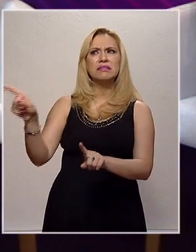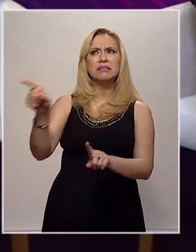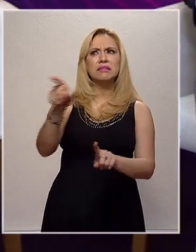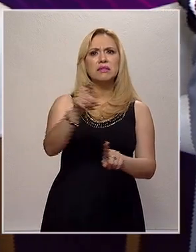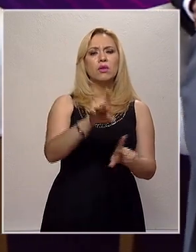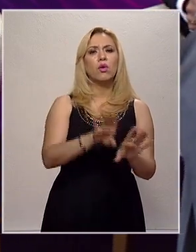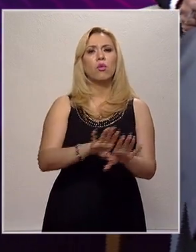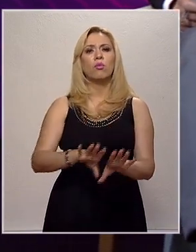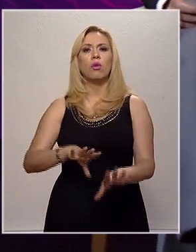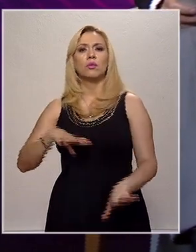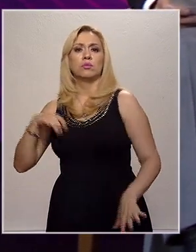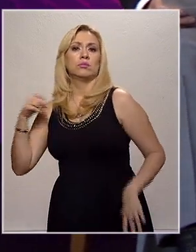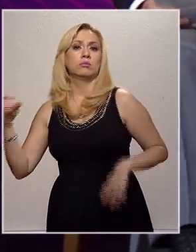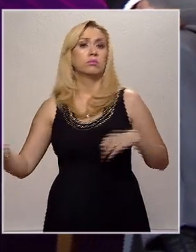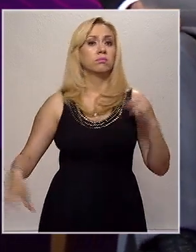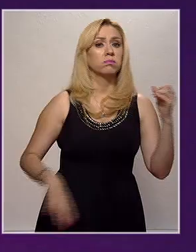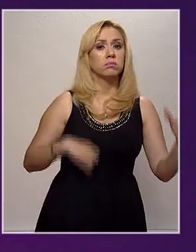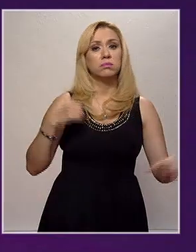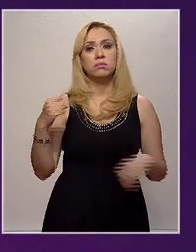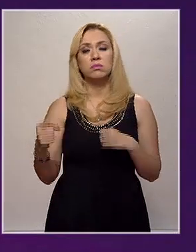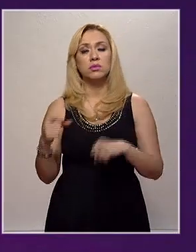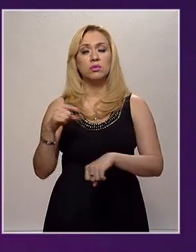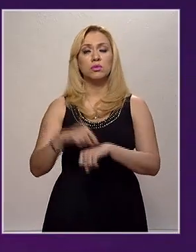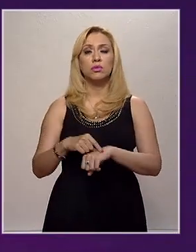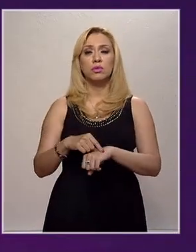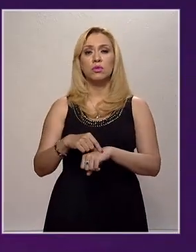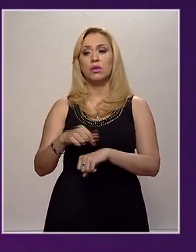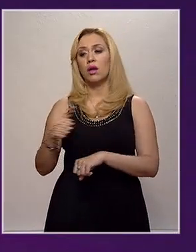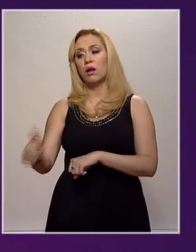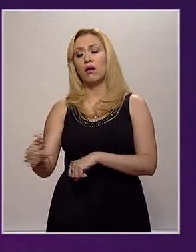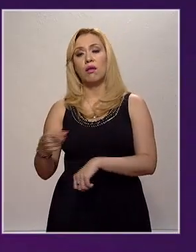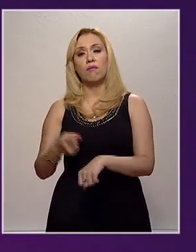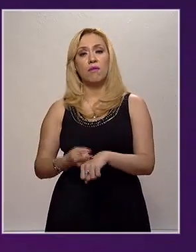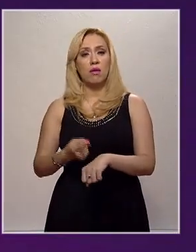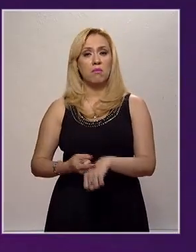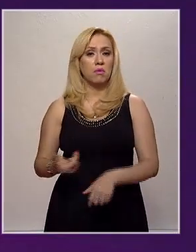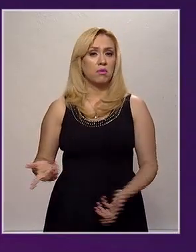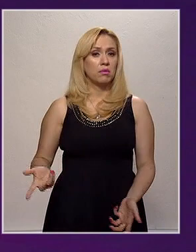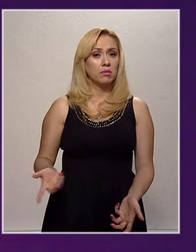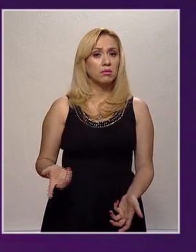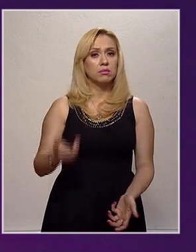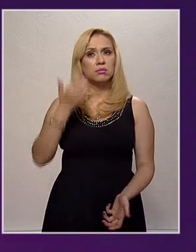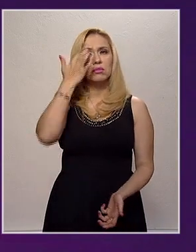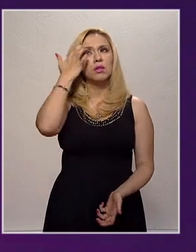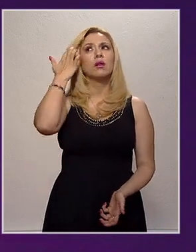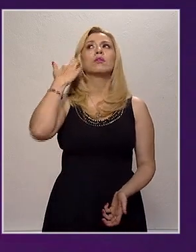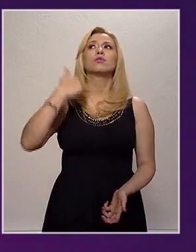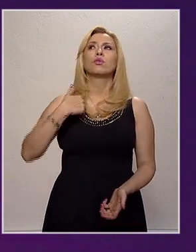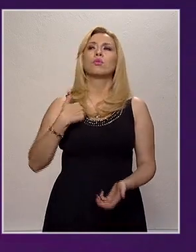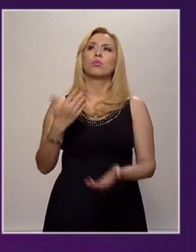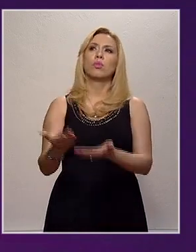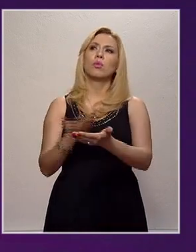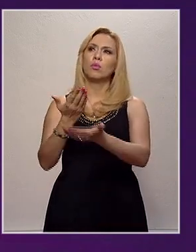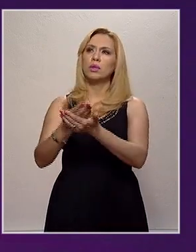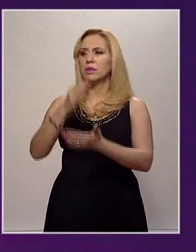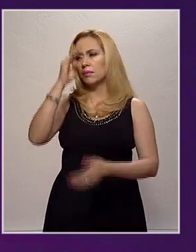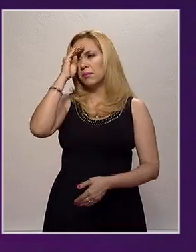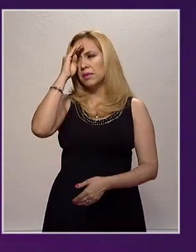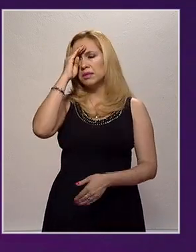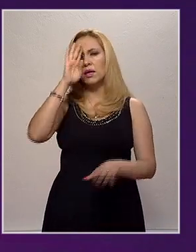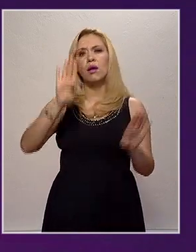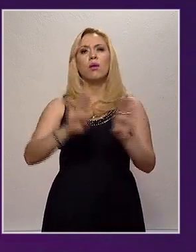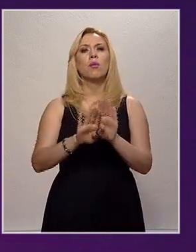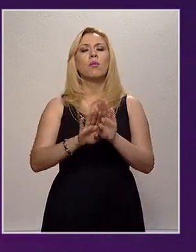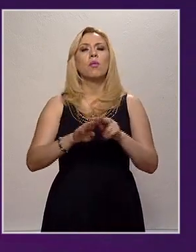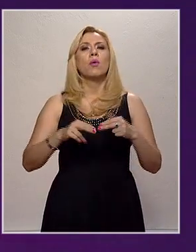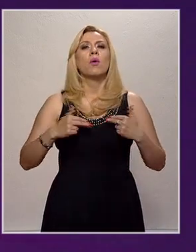están jugando todo el tiempo en la relación médico-paciente. Entonces, parte de mi propuesta ha sido pensar la